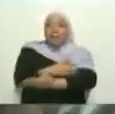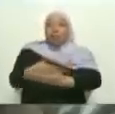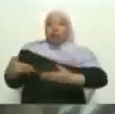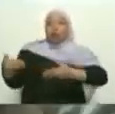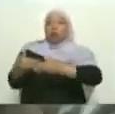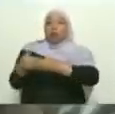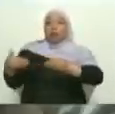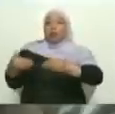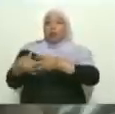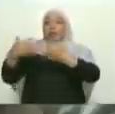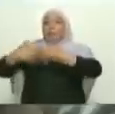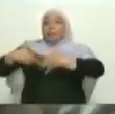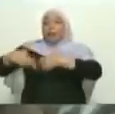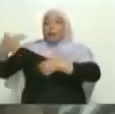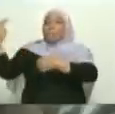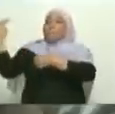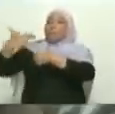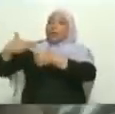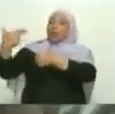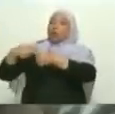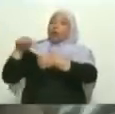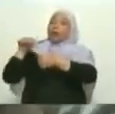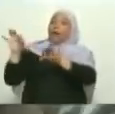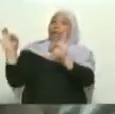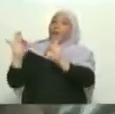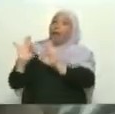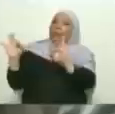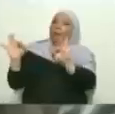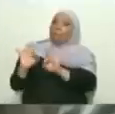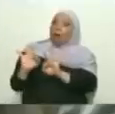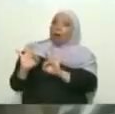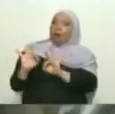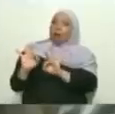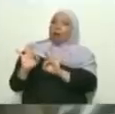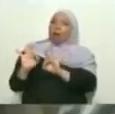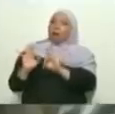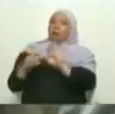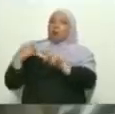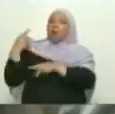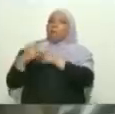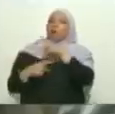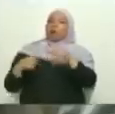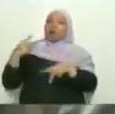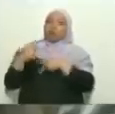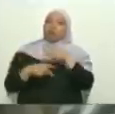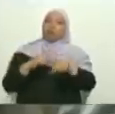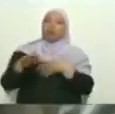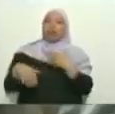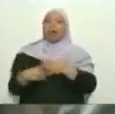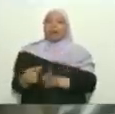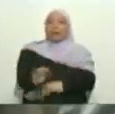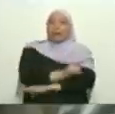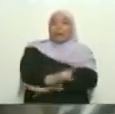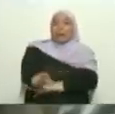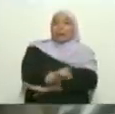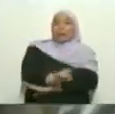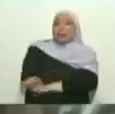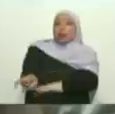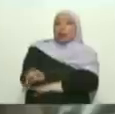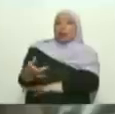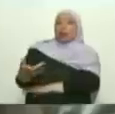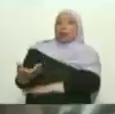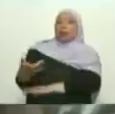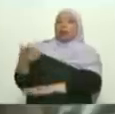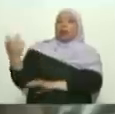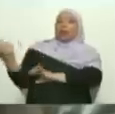industria petrolera, solamente de la industria petrolera, debido a la caída de la producción, a las sanciones, la guerra de precios y